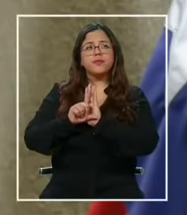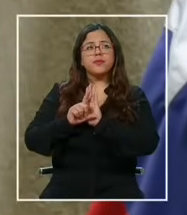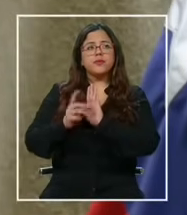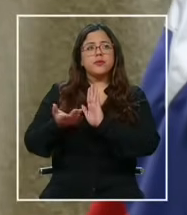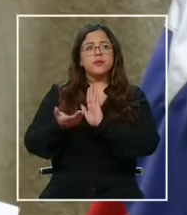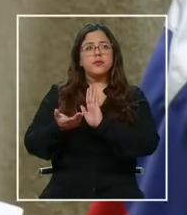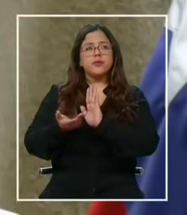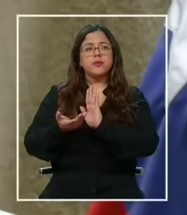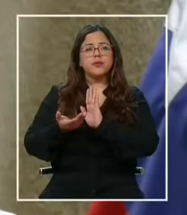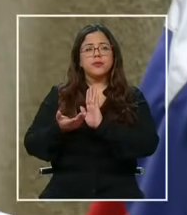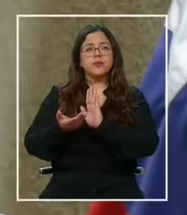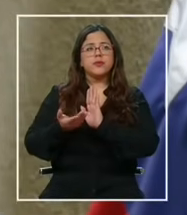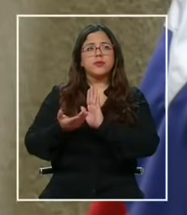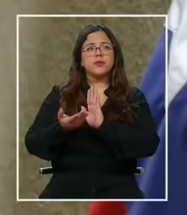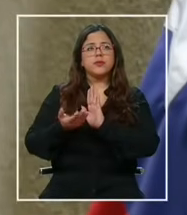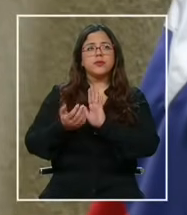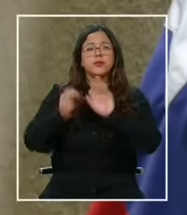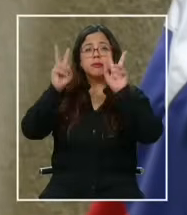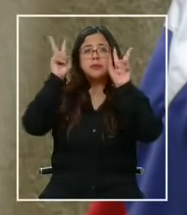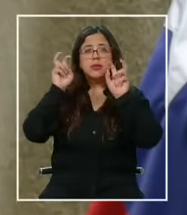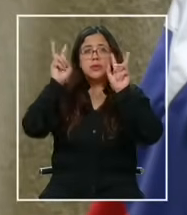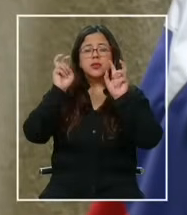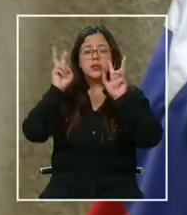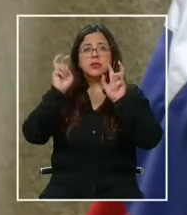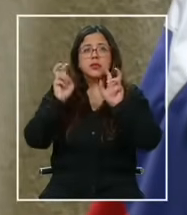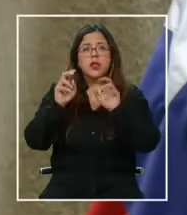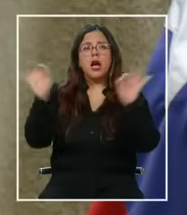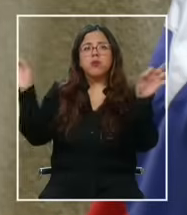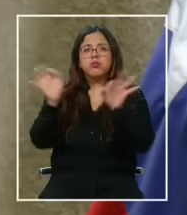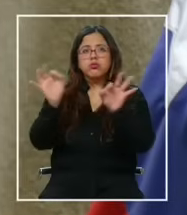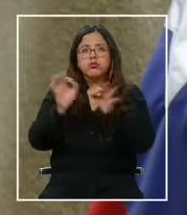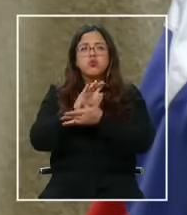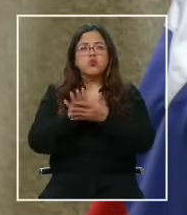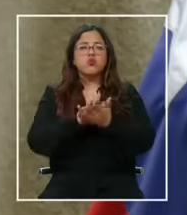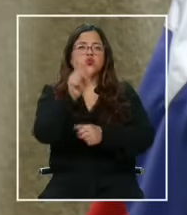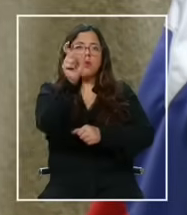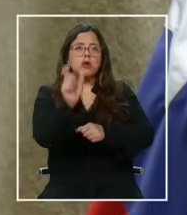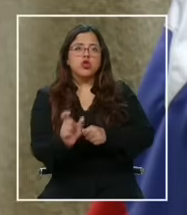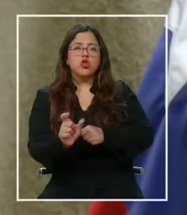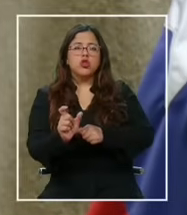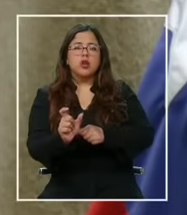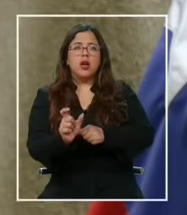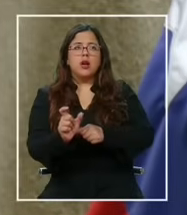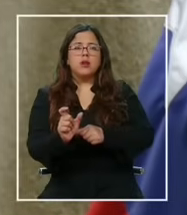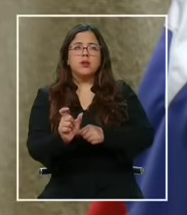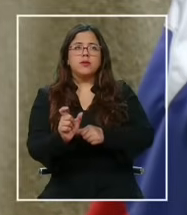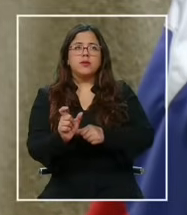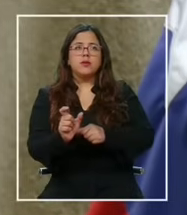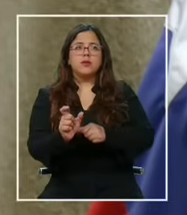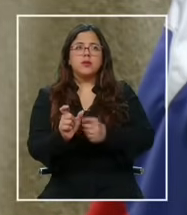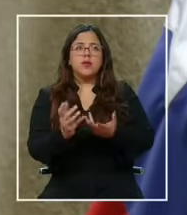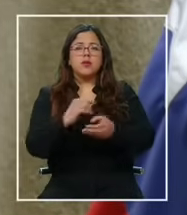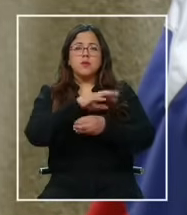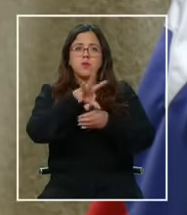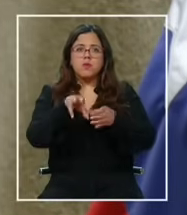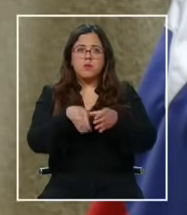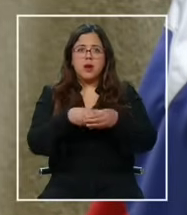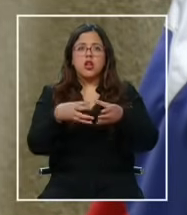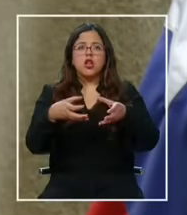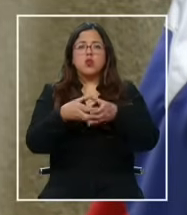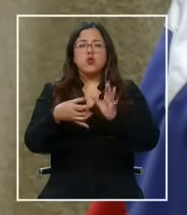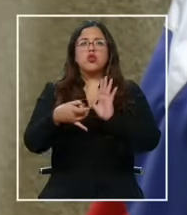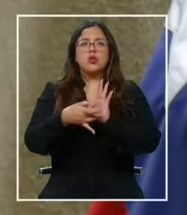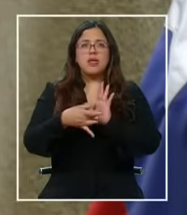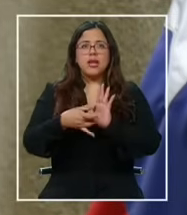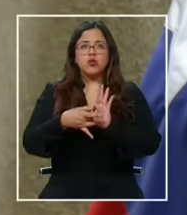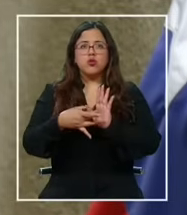es que cuando hay presunciones fundadas de que un imputado pertenece a una banda de